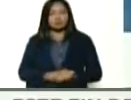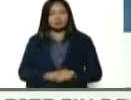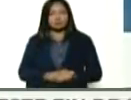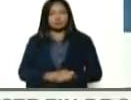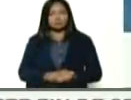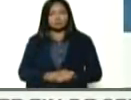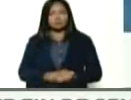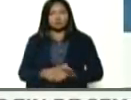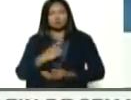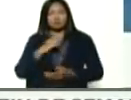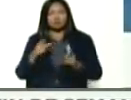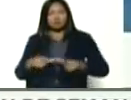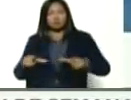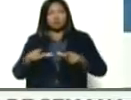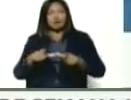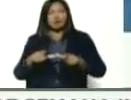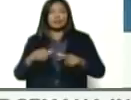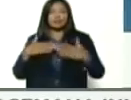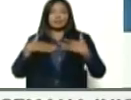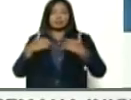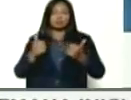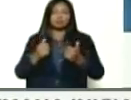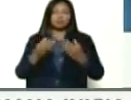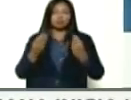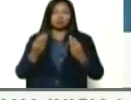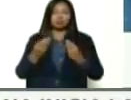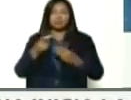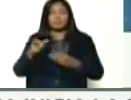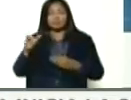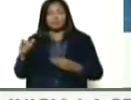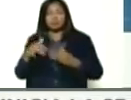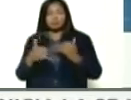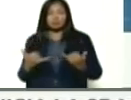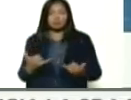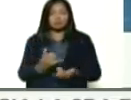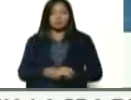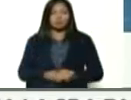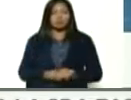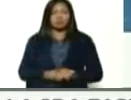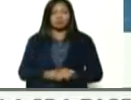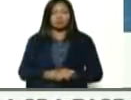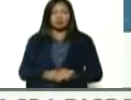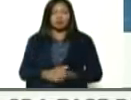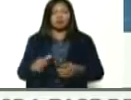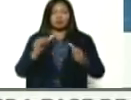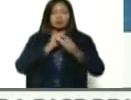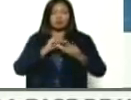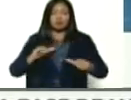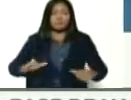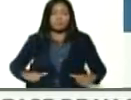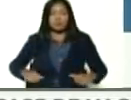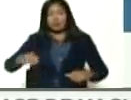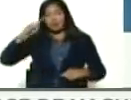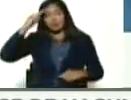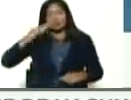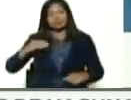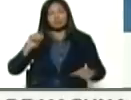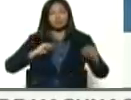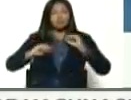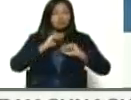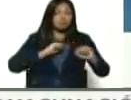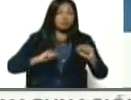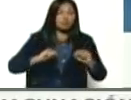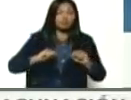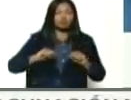el sector salud presidente están muchísimos actores involucrados la fuerza armada nacional bolivariana la milicia en movimiento somos